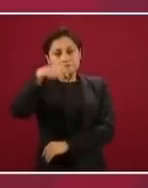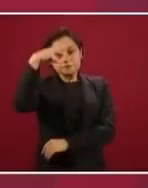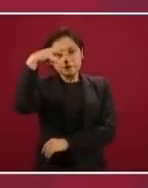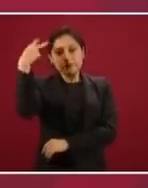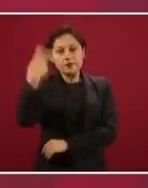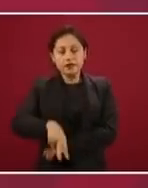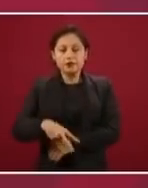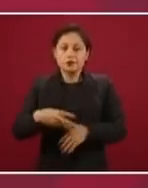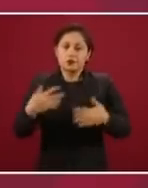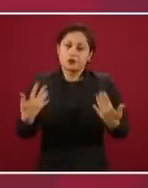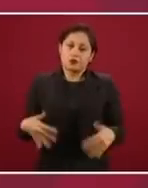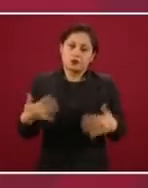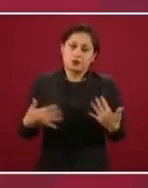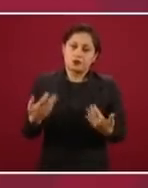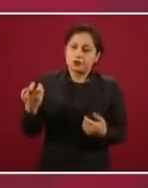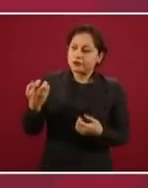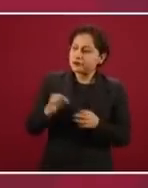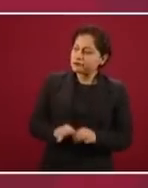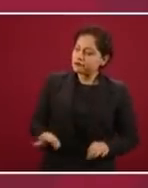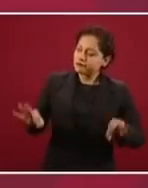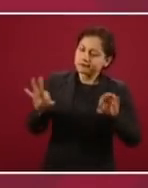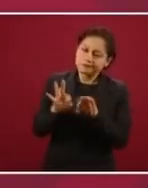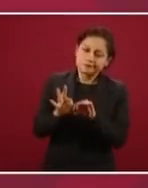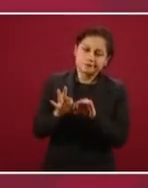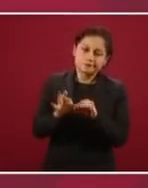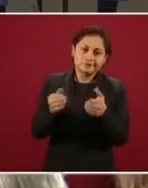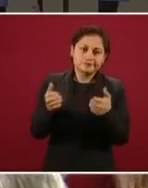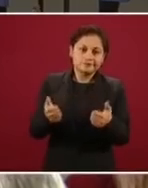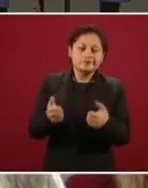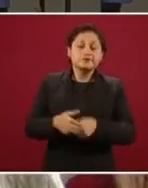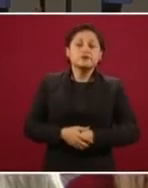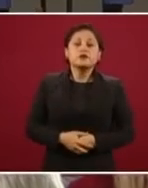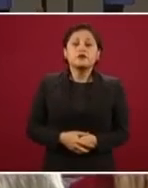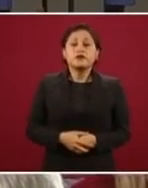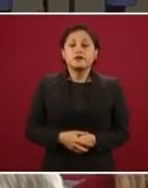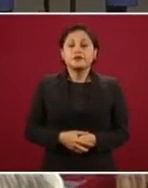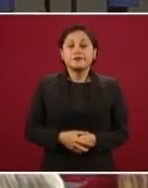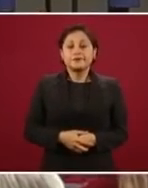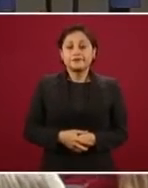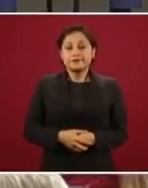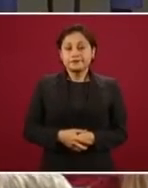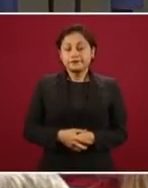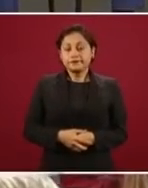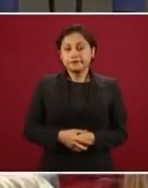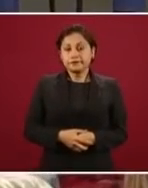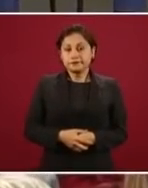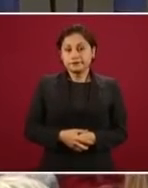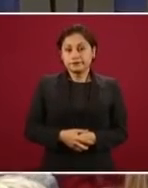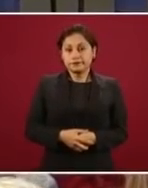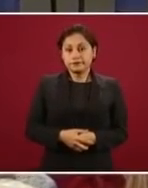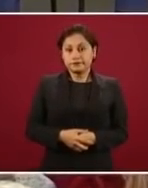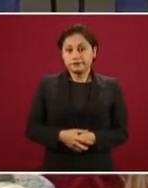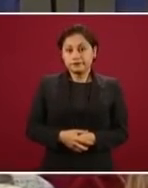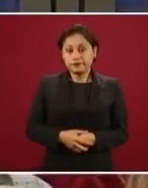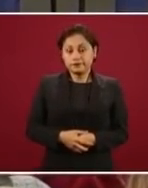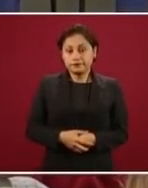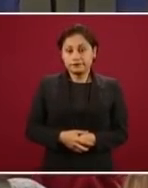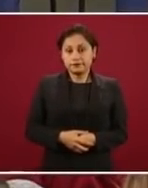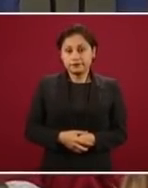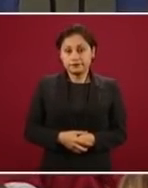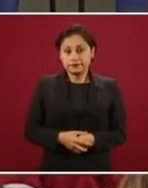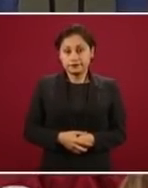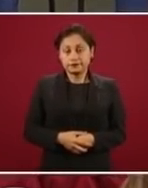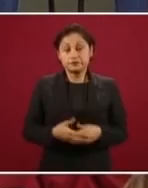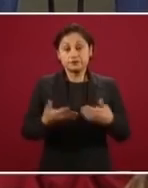y esto es importante y ayuda mucho además del potencial que tiene